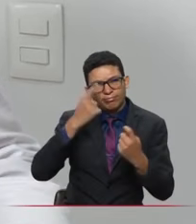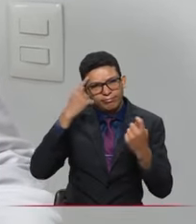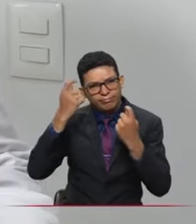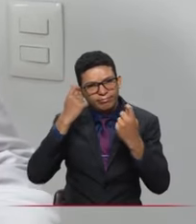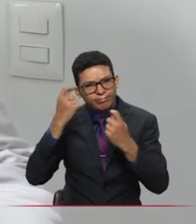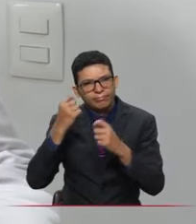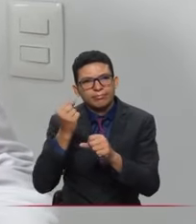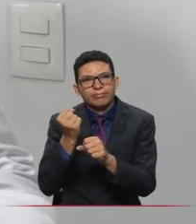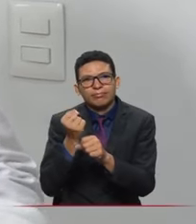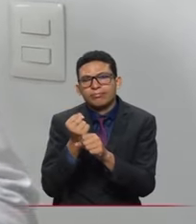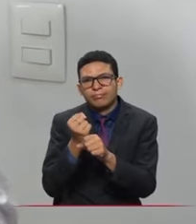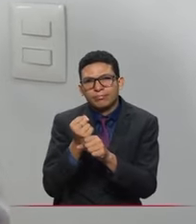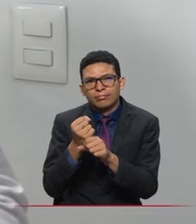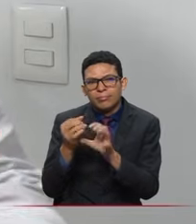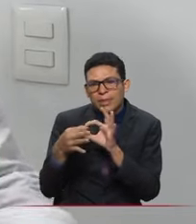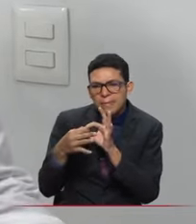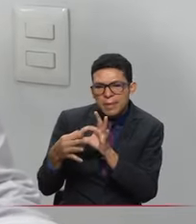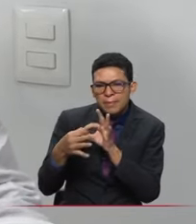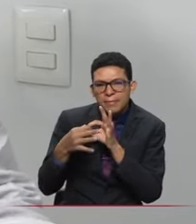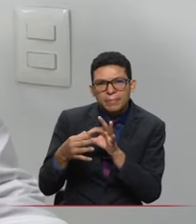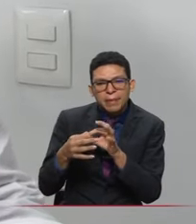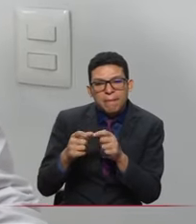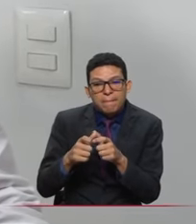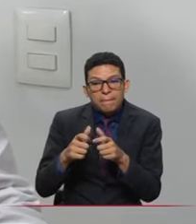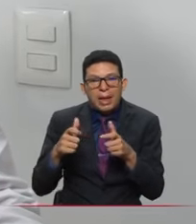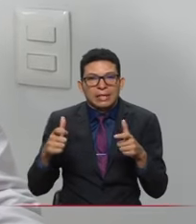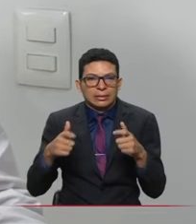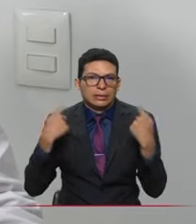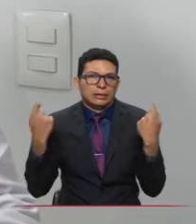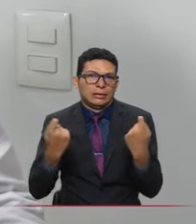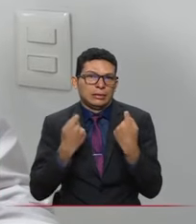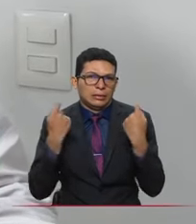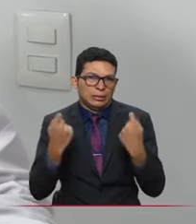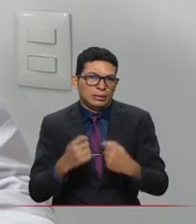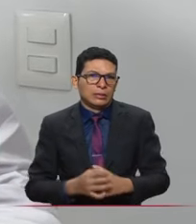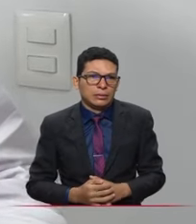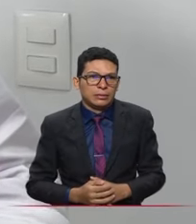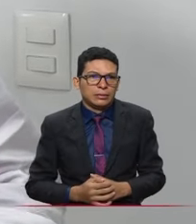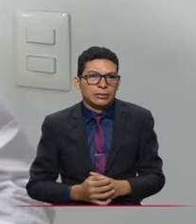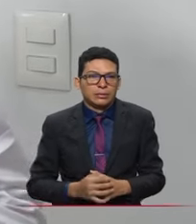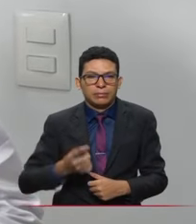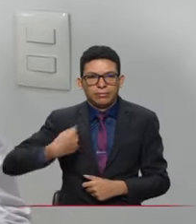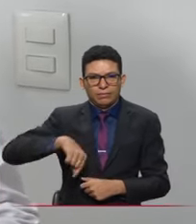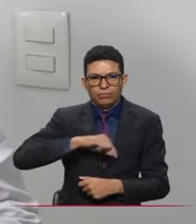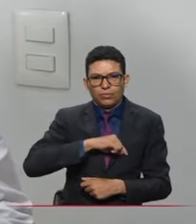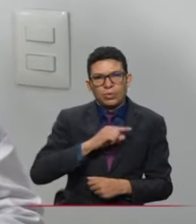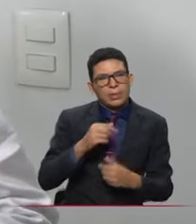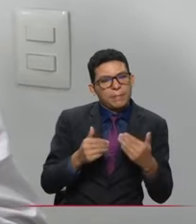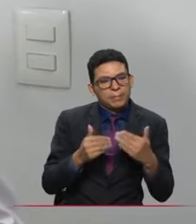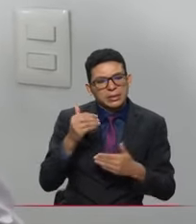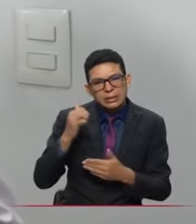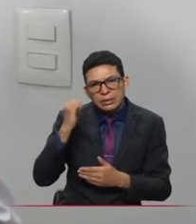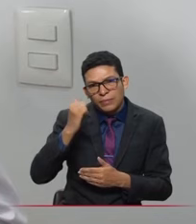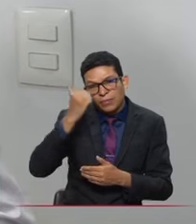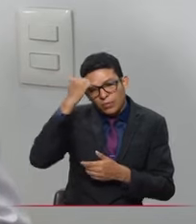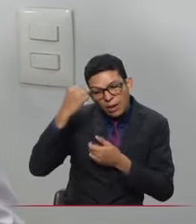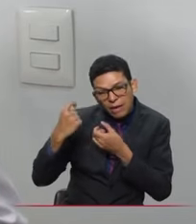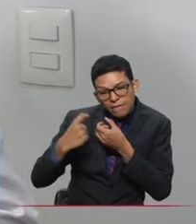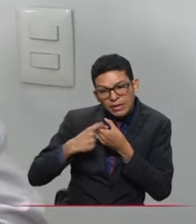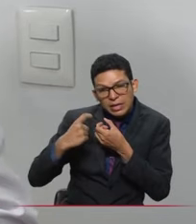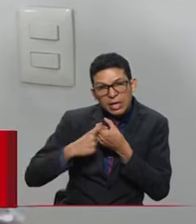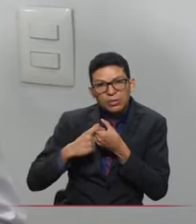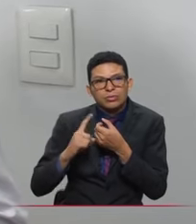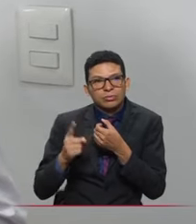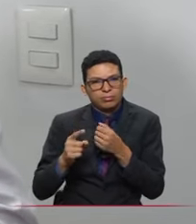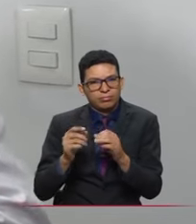manera conjunta para poder ampliar la capacidad de oferta. ¿Sí? Para nosotros es una prioridad que nuestros afiliados tengan una